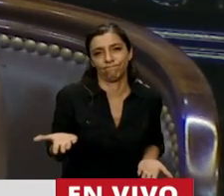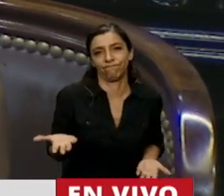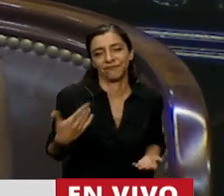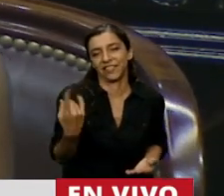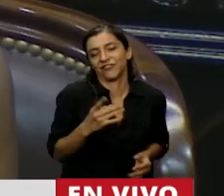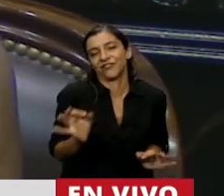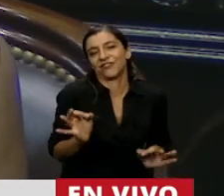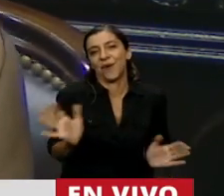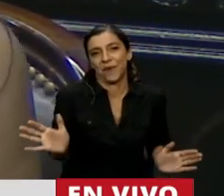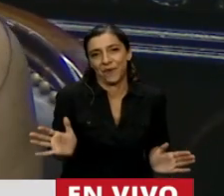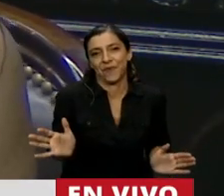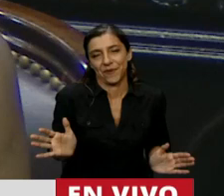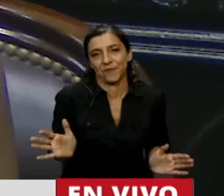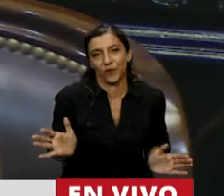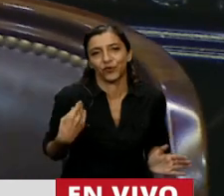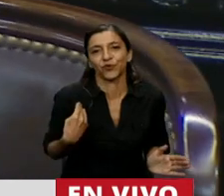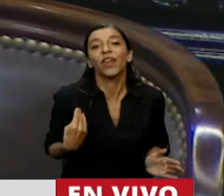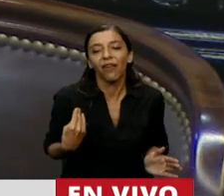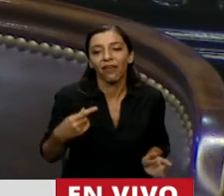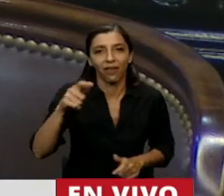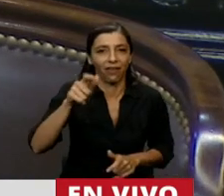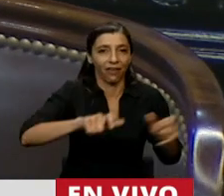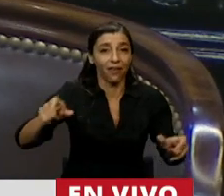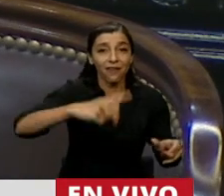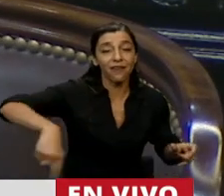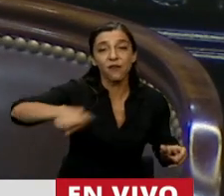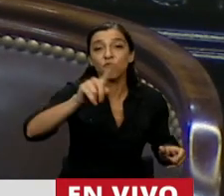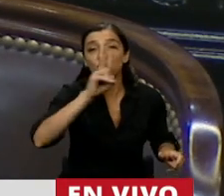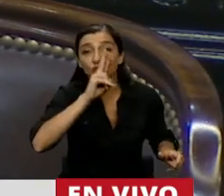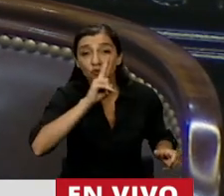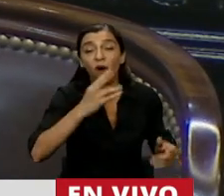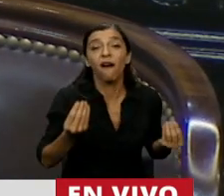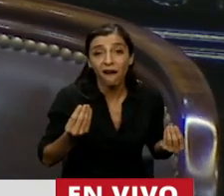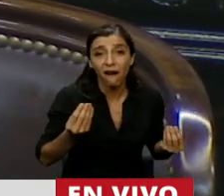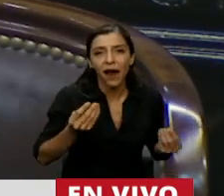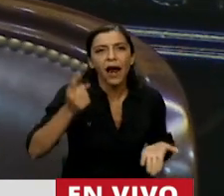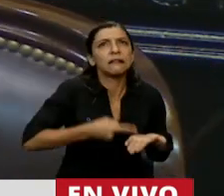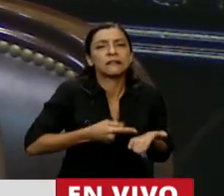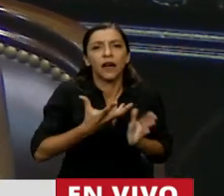empírica, que es que las mujeres abortan ante una